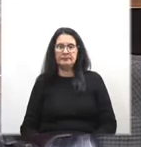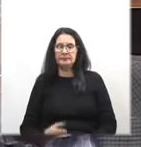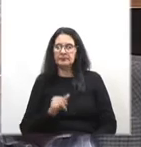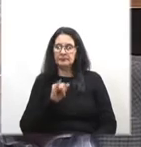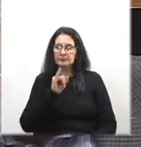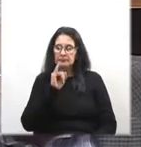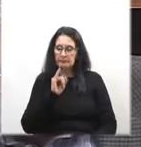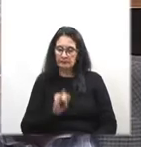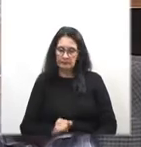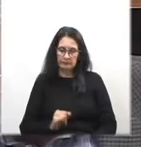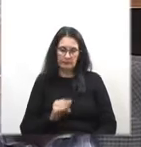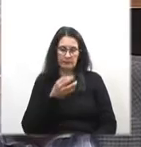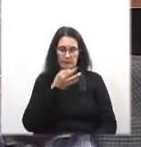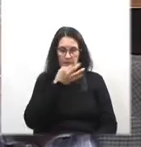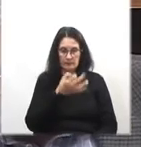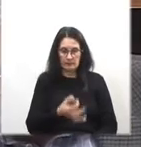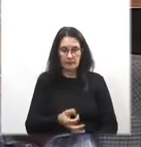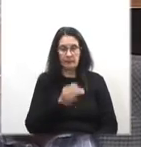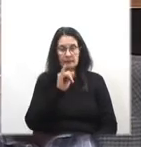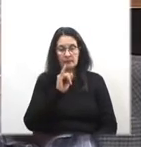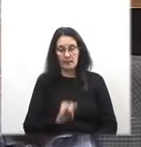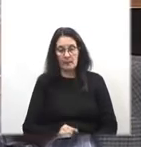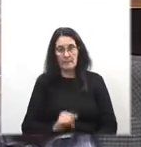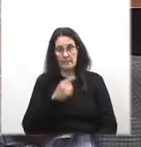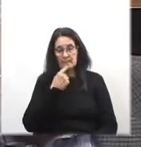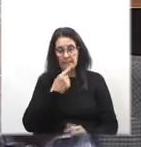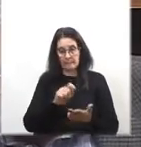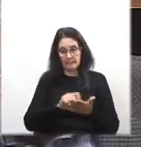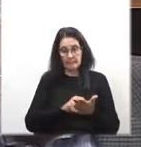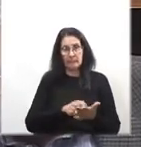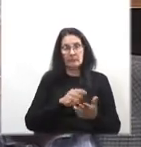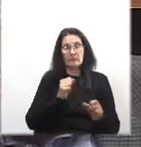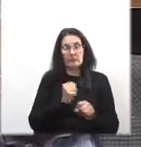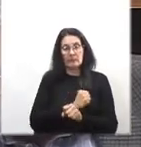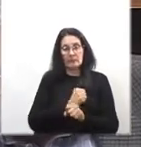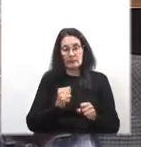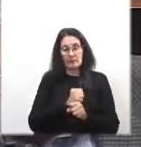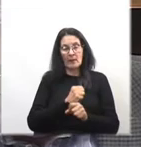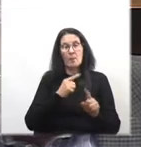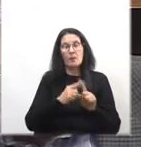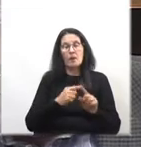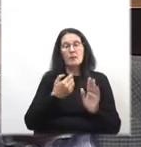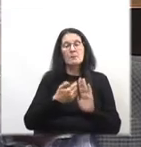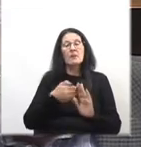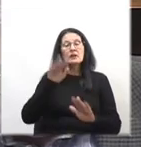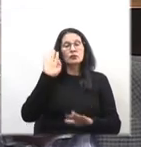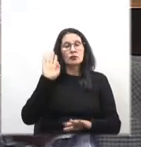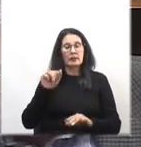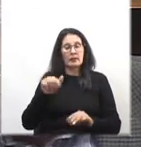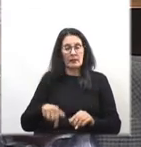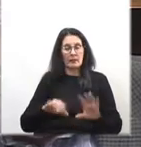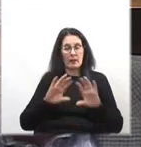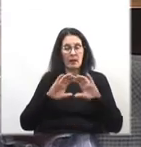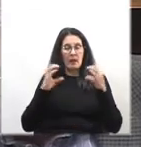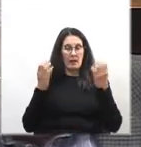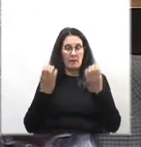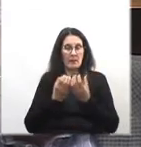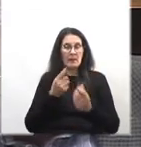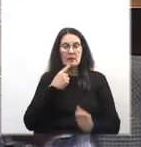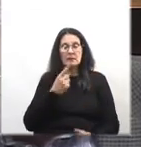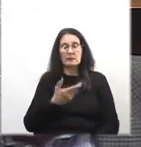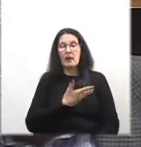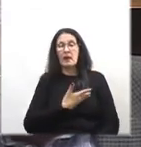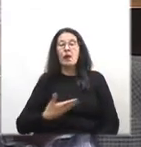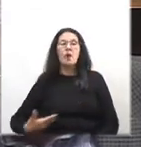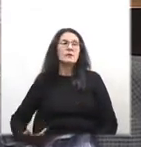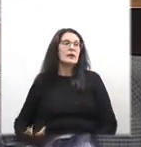Si se está diciendo, se está afirmando en una resolución aprobada por la mayoría de la Cámara que el gobierno está incumpliendo